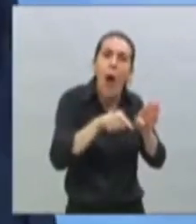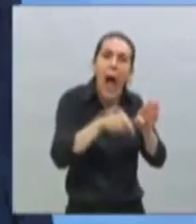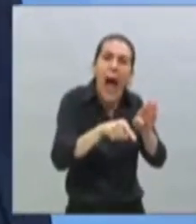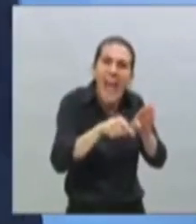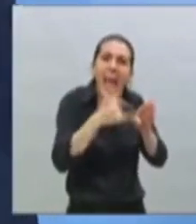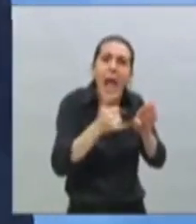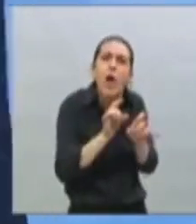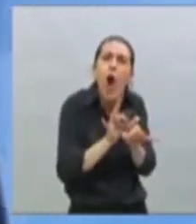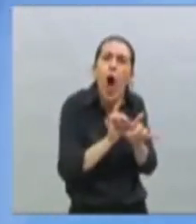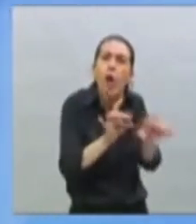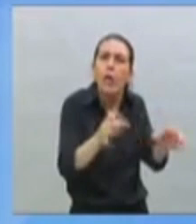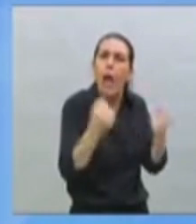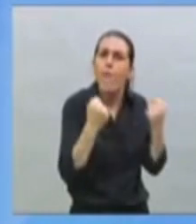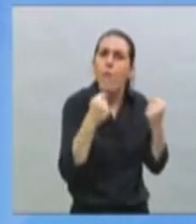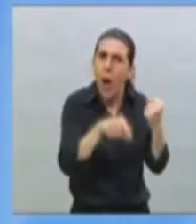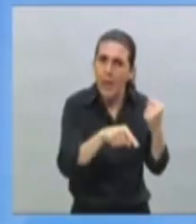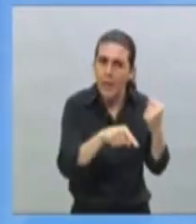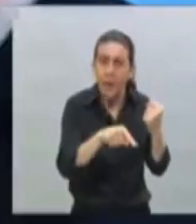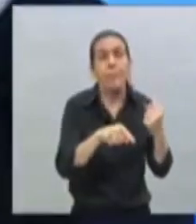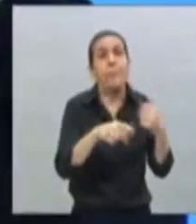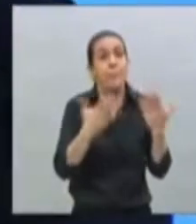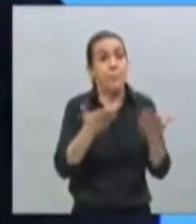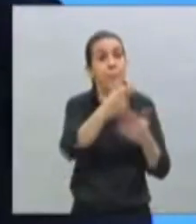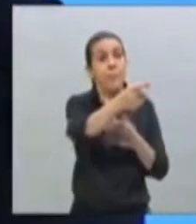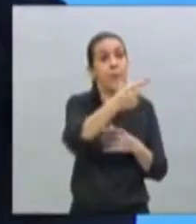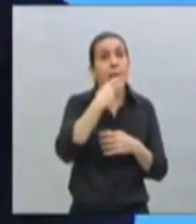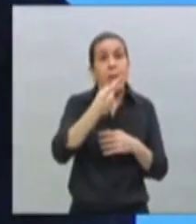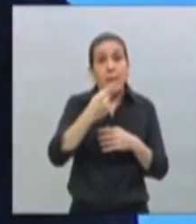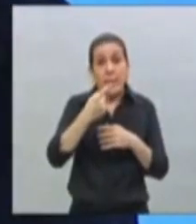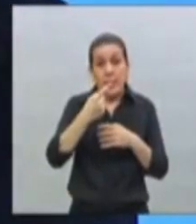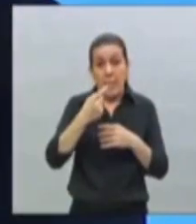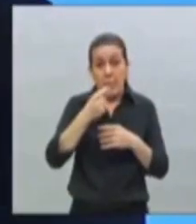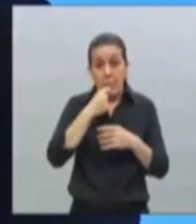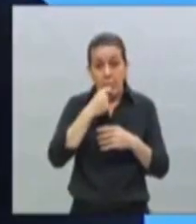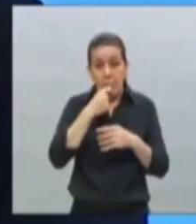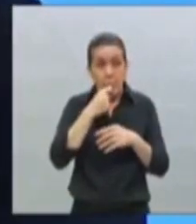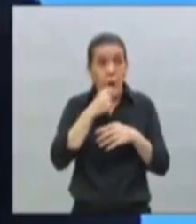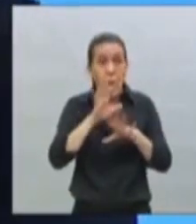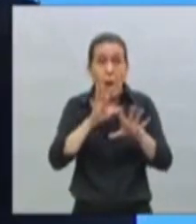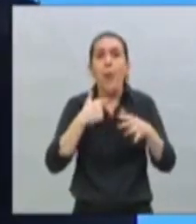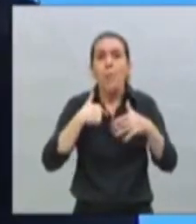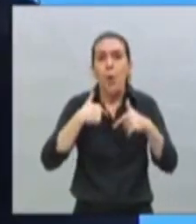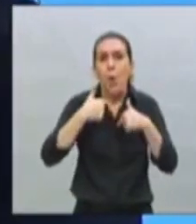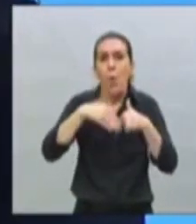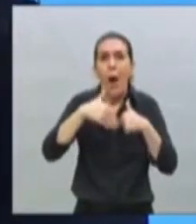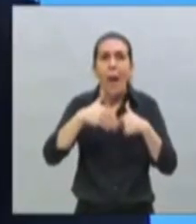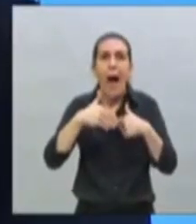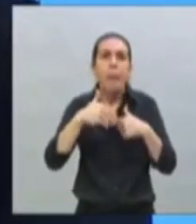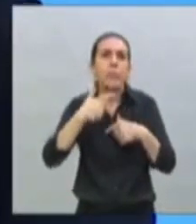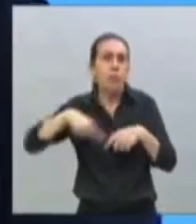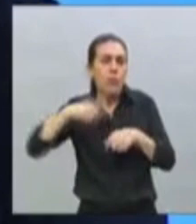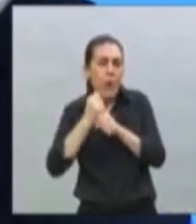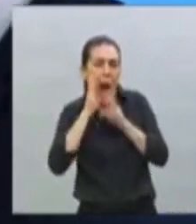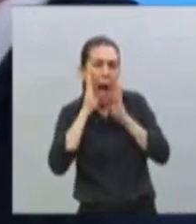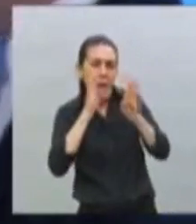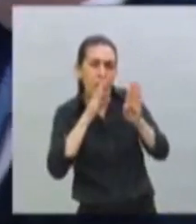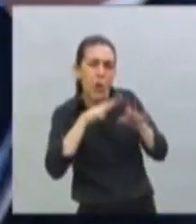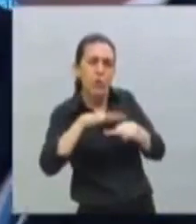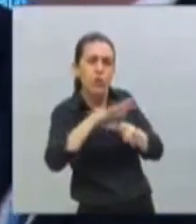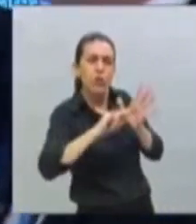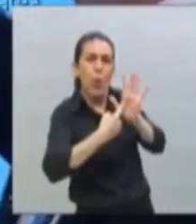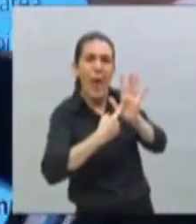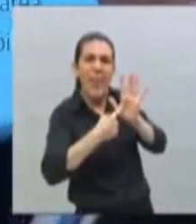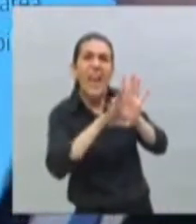contagio. Cuando entremos frente a un aglomerado urbano de más de